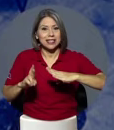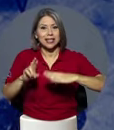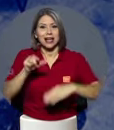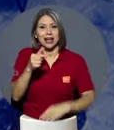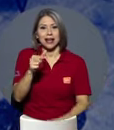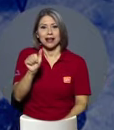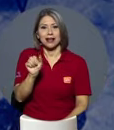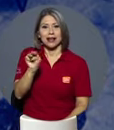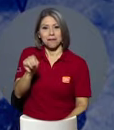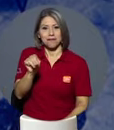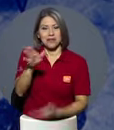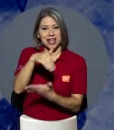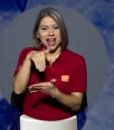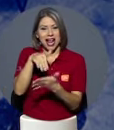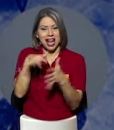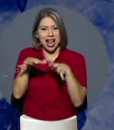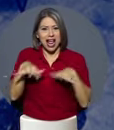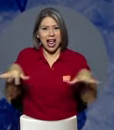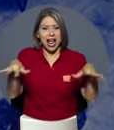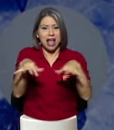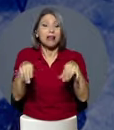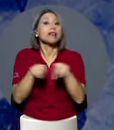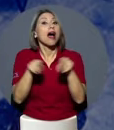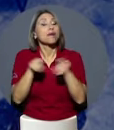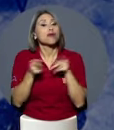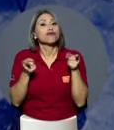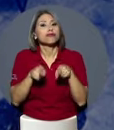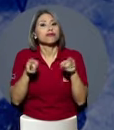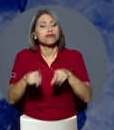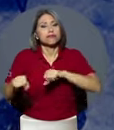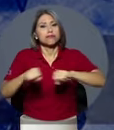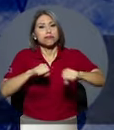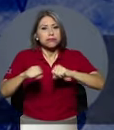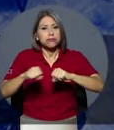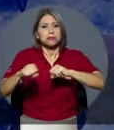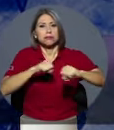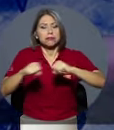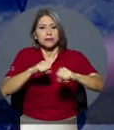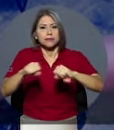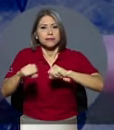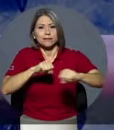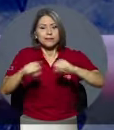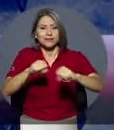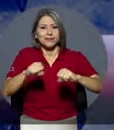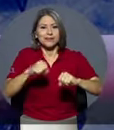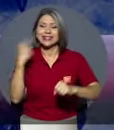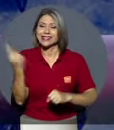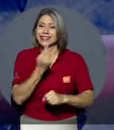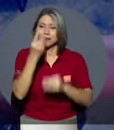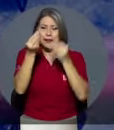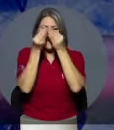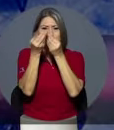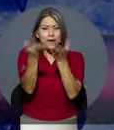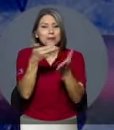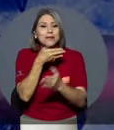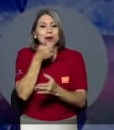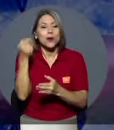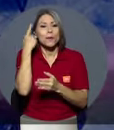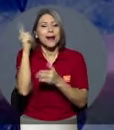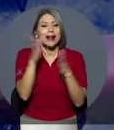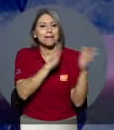gran área metropolitana, donde también hay un potencial sísmico importante y, como siempre, informarse es la mejor forma para